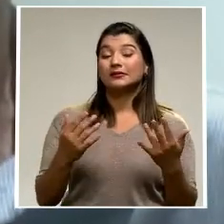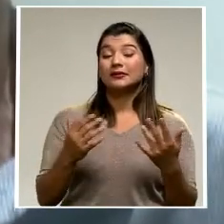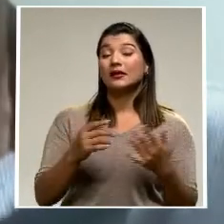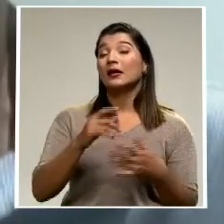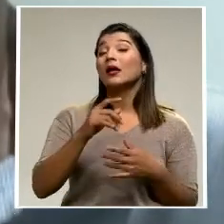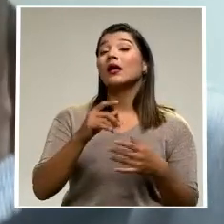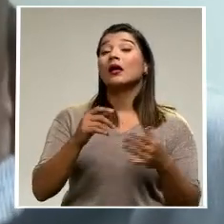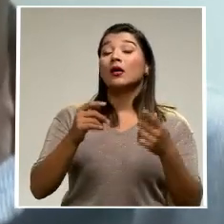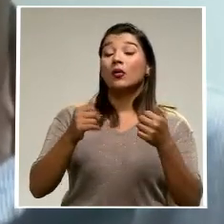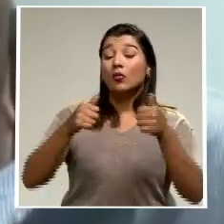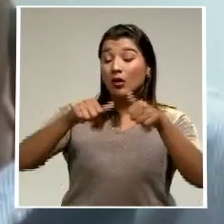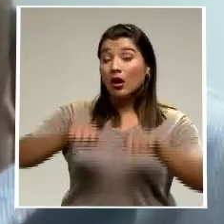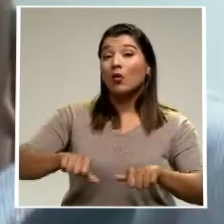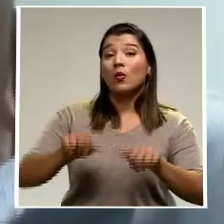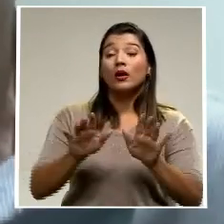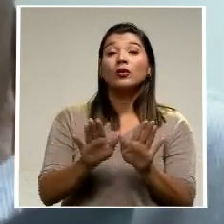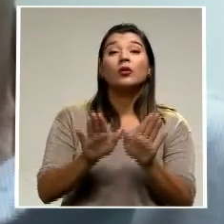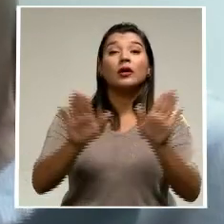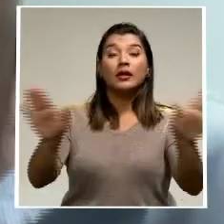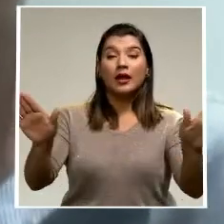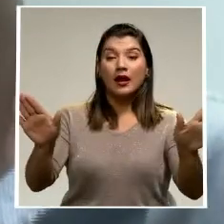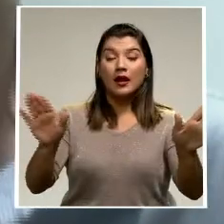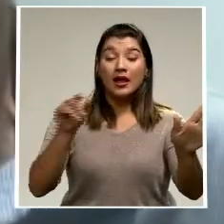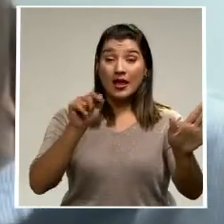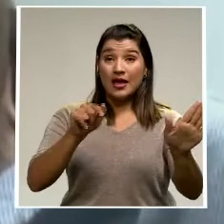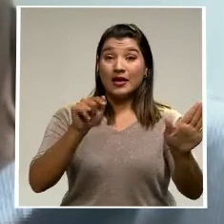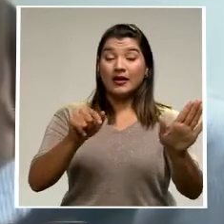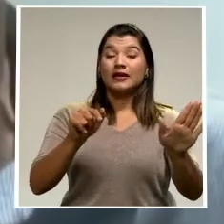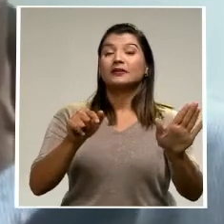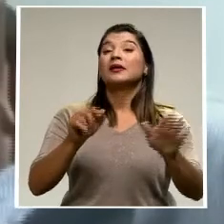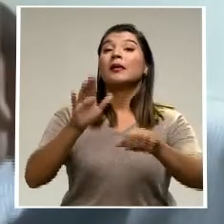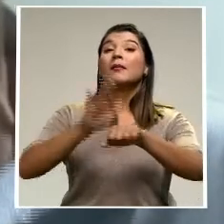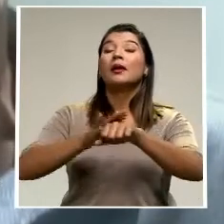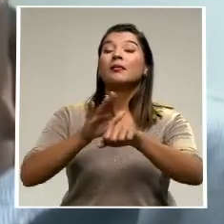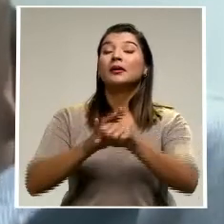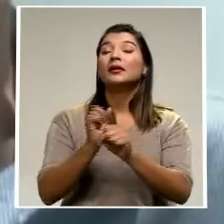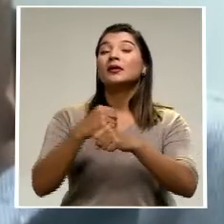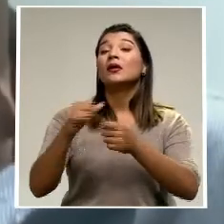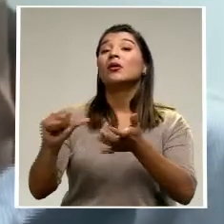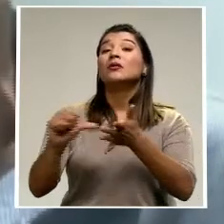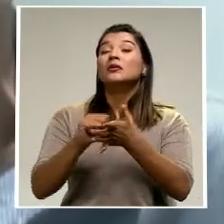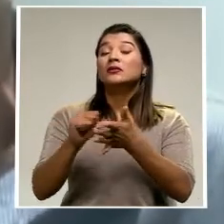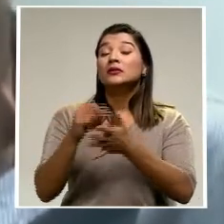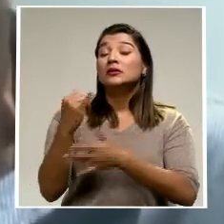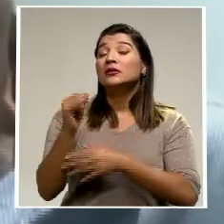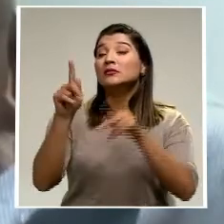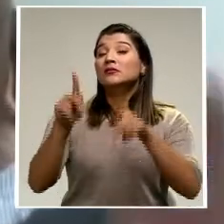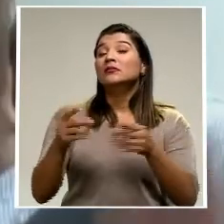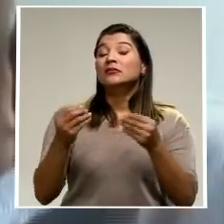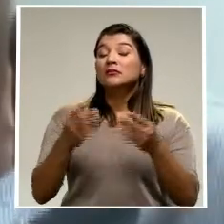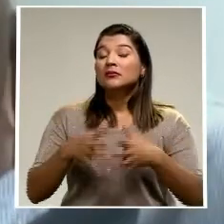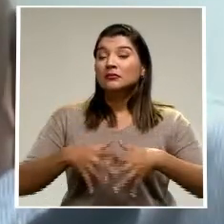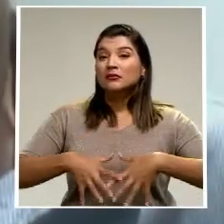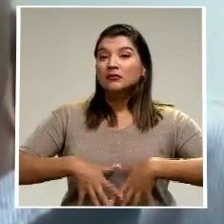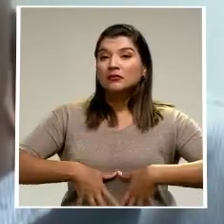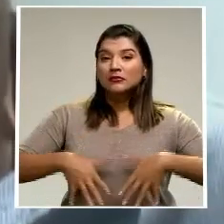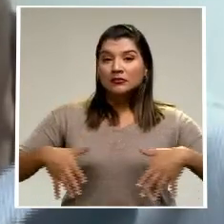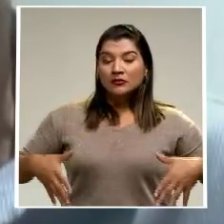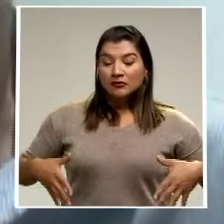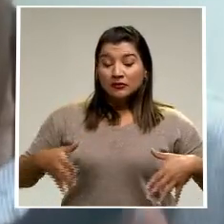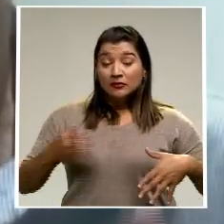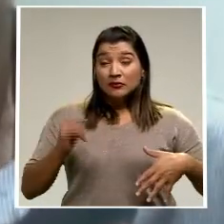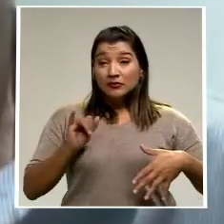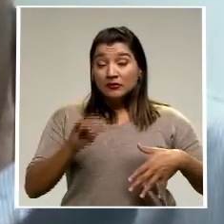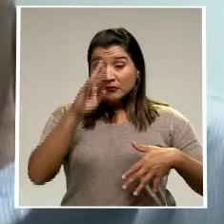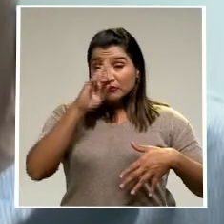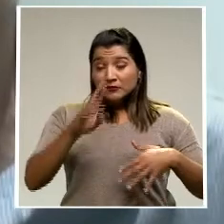un acuerdo generalizable que trasciende o que permita hacer un bypass más allá del proceso electoral. Si eso se respeta,